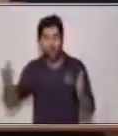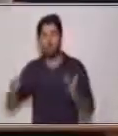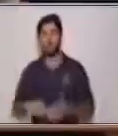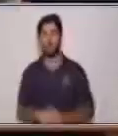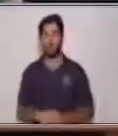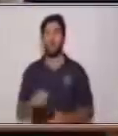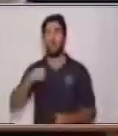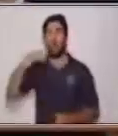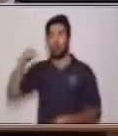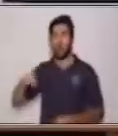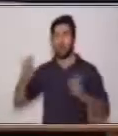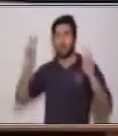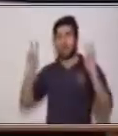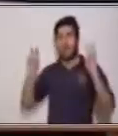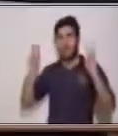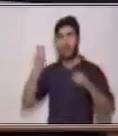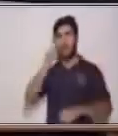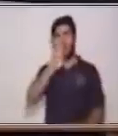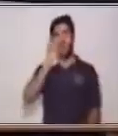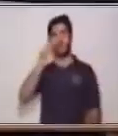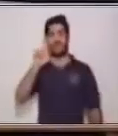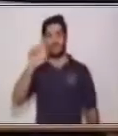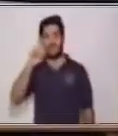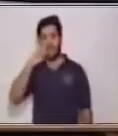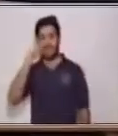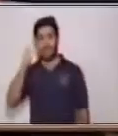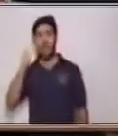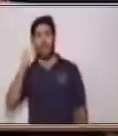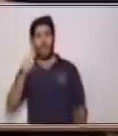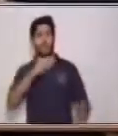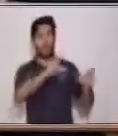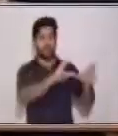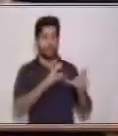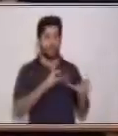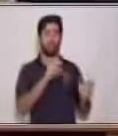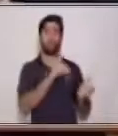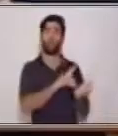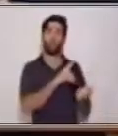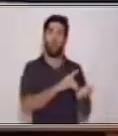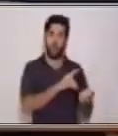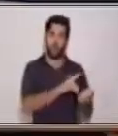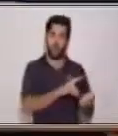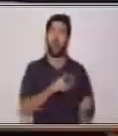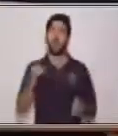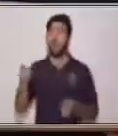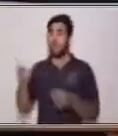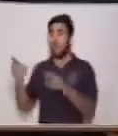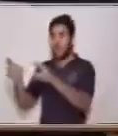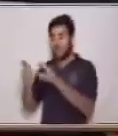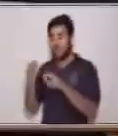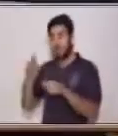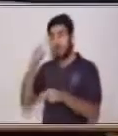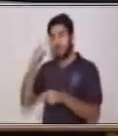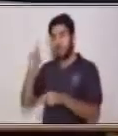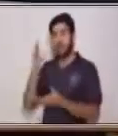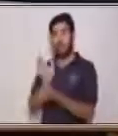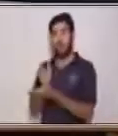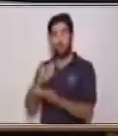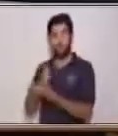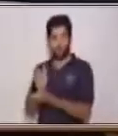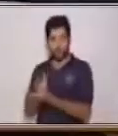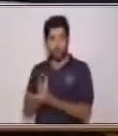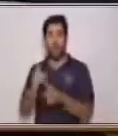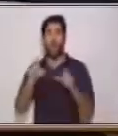ocasión vimos dos, ¿verdad? La receta médica y la receta de cocina con la estructura de cada uno y cómo es la